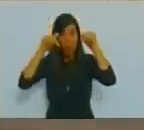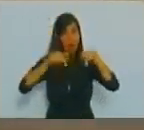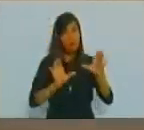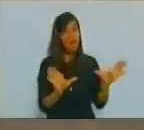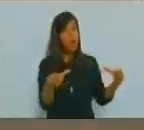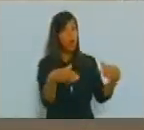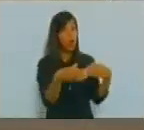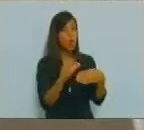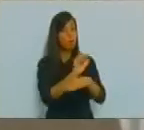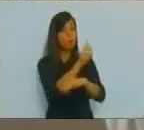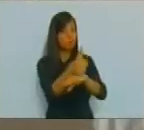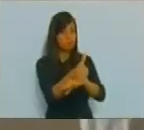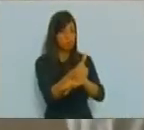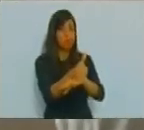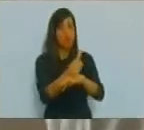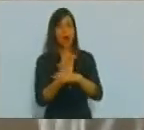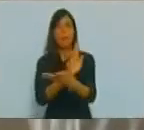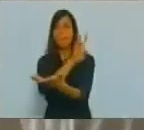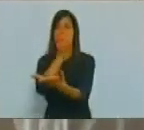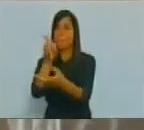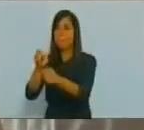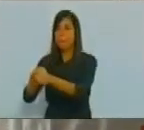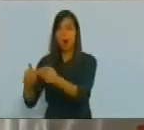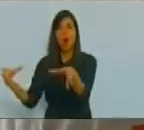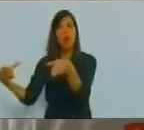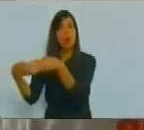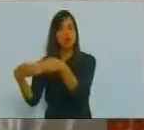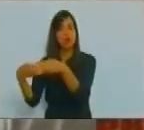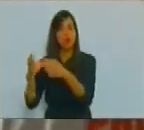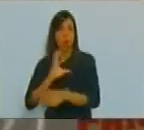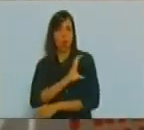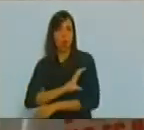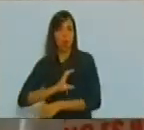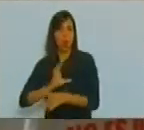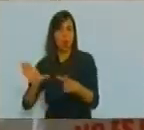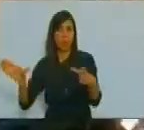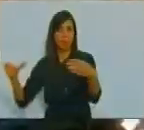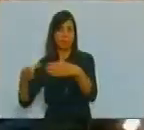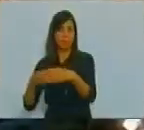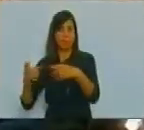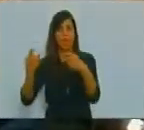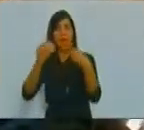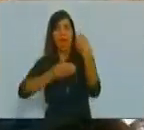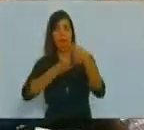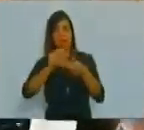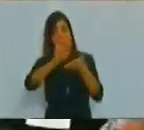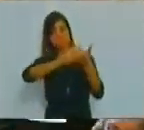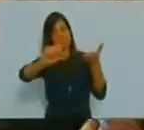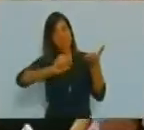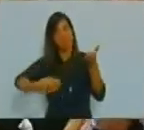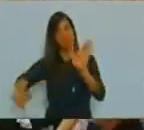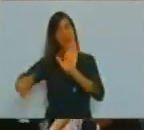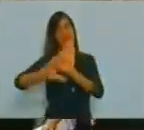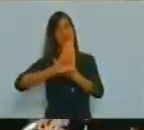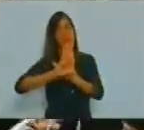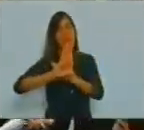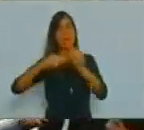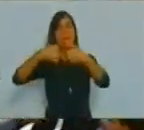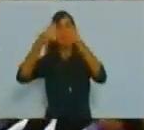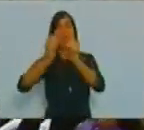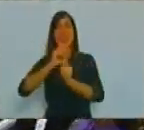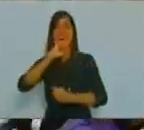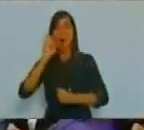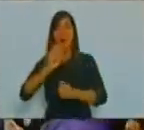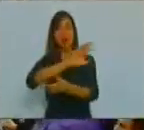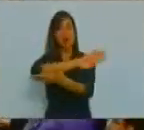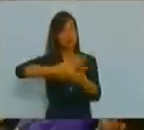pueda participar en esa comisión en esa comisión que es la estructura ante de la ley que es la promotora cuando se difunda porque